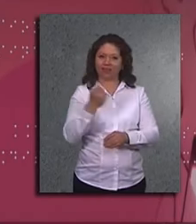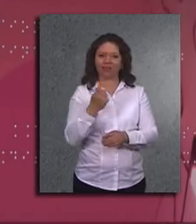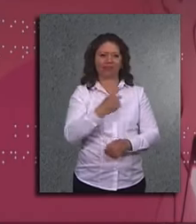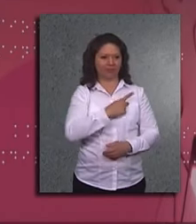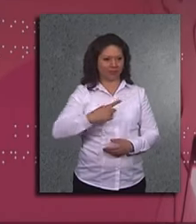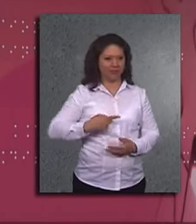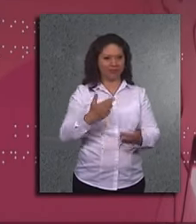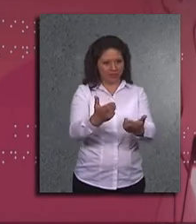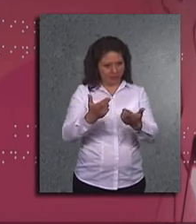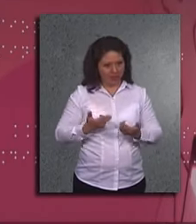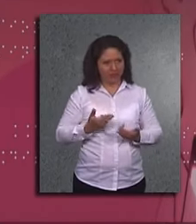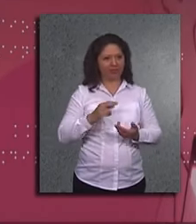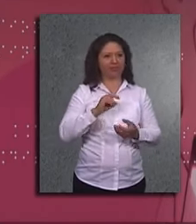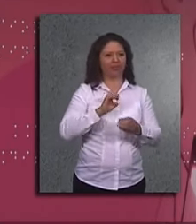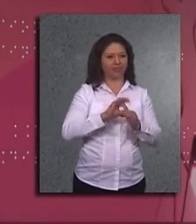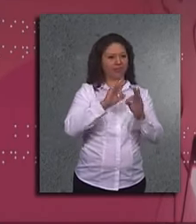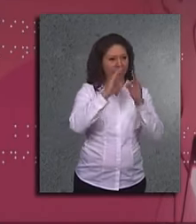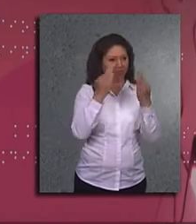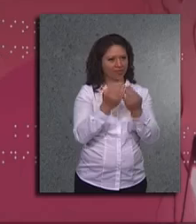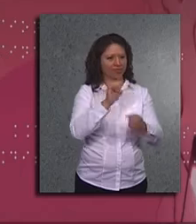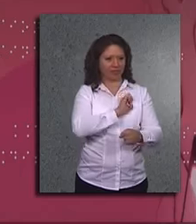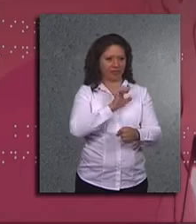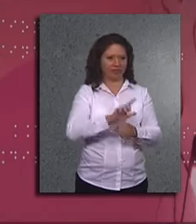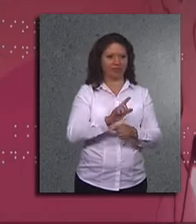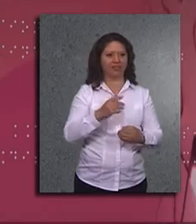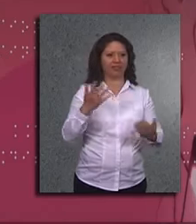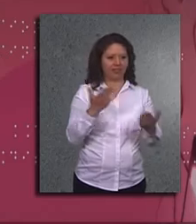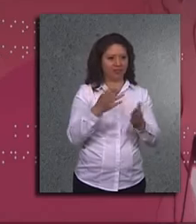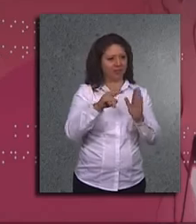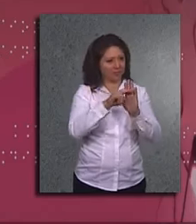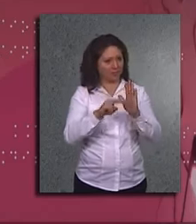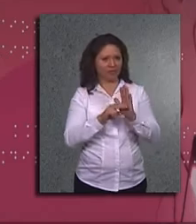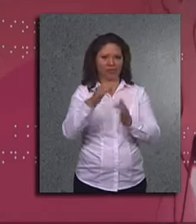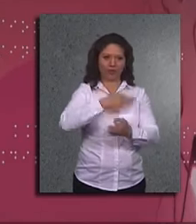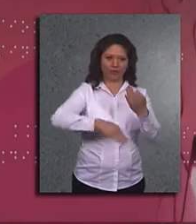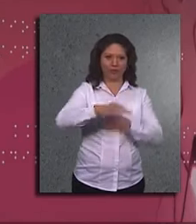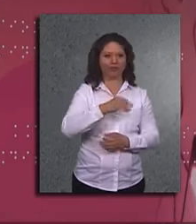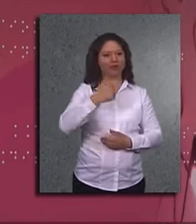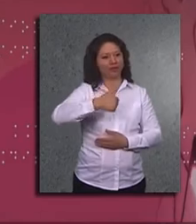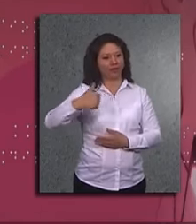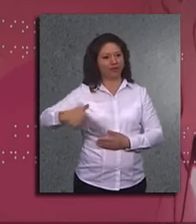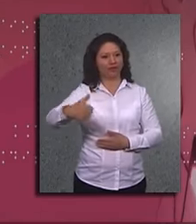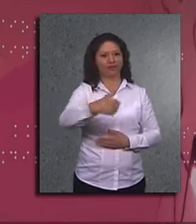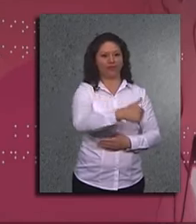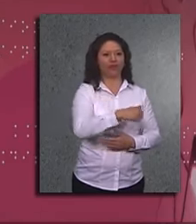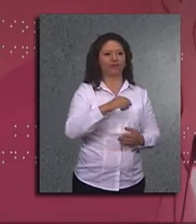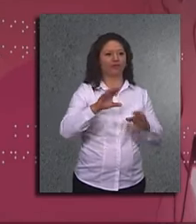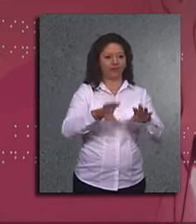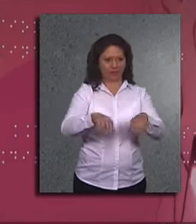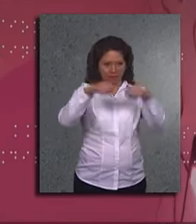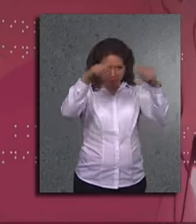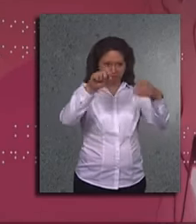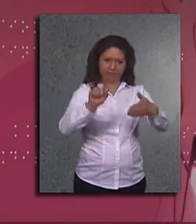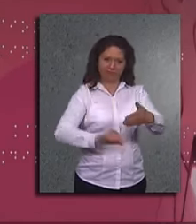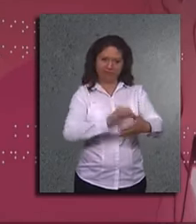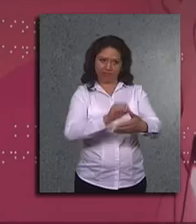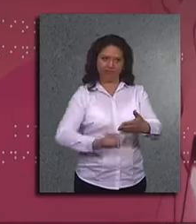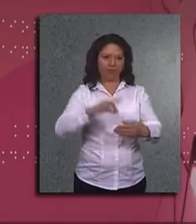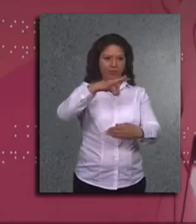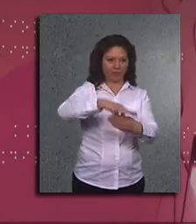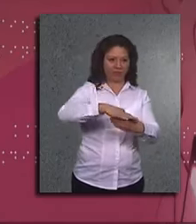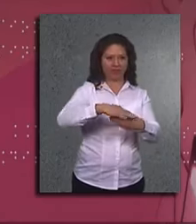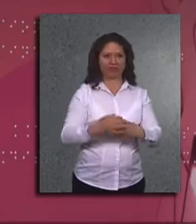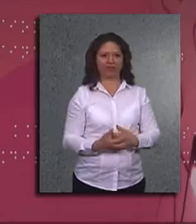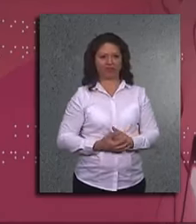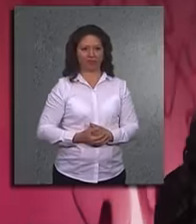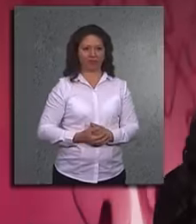que deberán recibir y de manera especial las medidas implementadas en todas y cada una de las casillas electorales para emitir